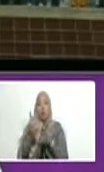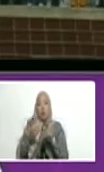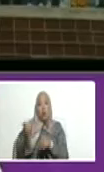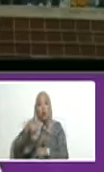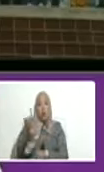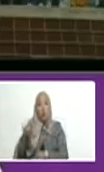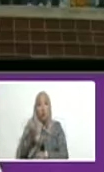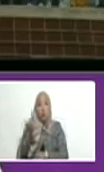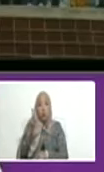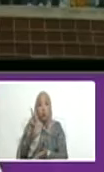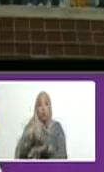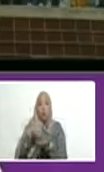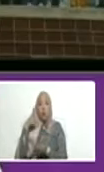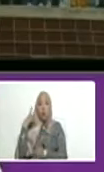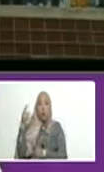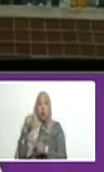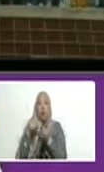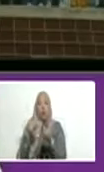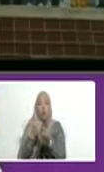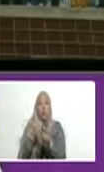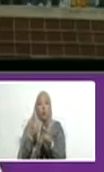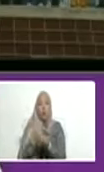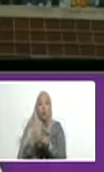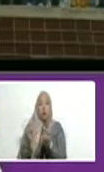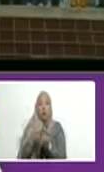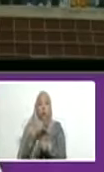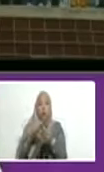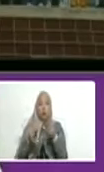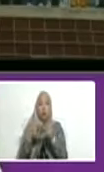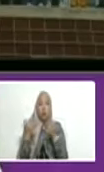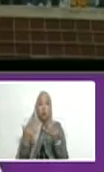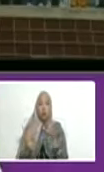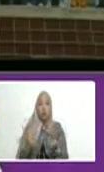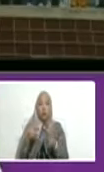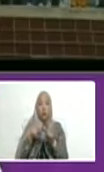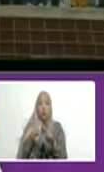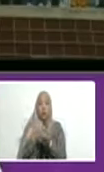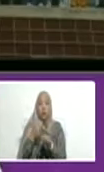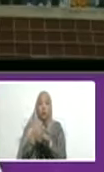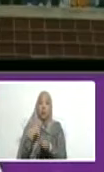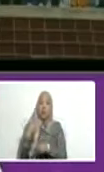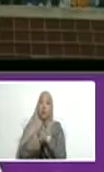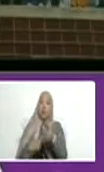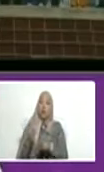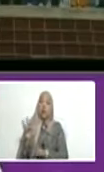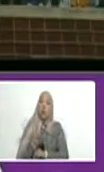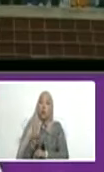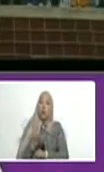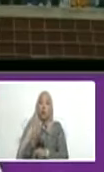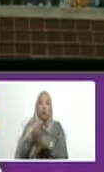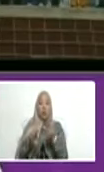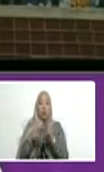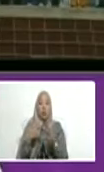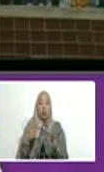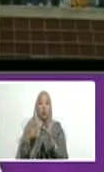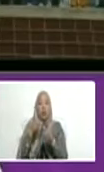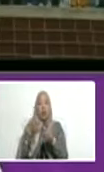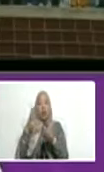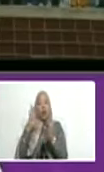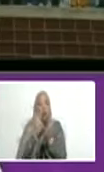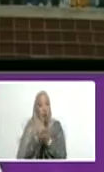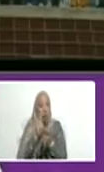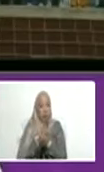julio, vamos a seguir ganando la paz y yo le voy a seguir garantizando a este país la paz, la